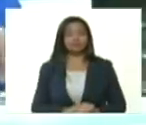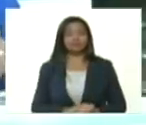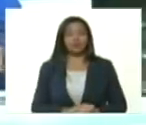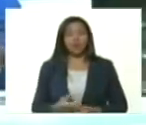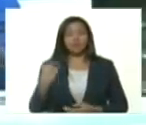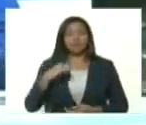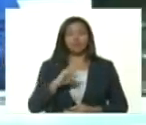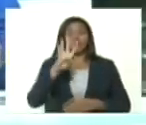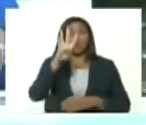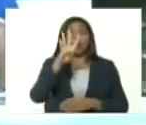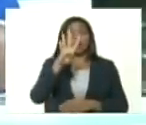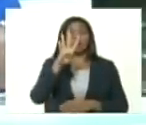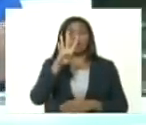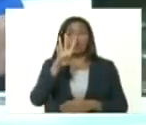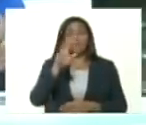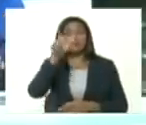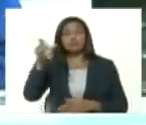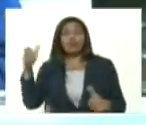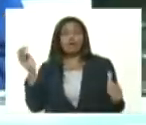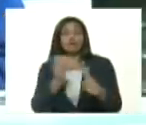tenemos